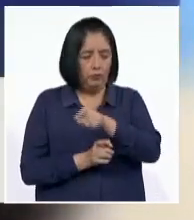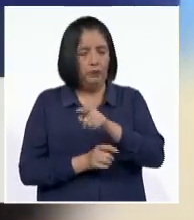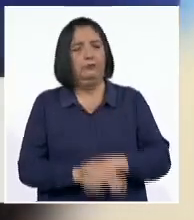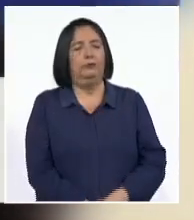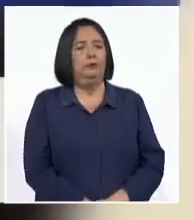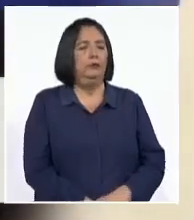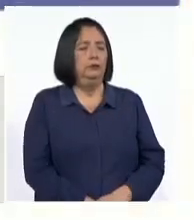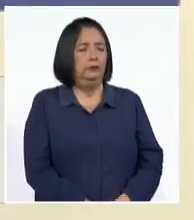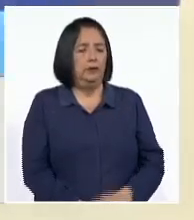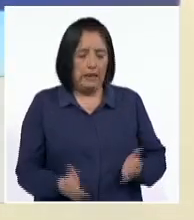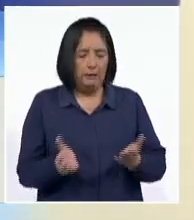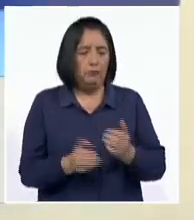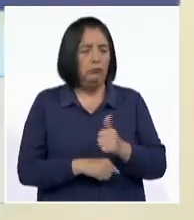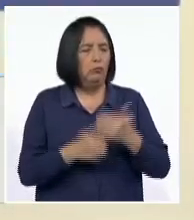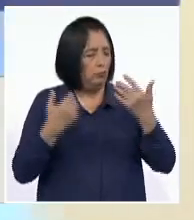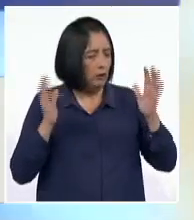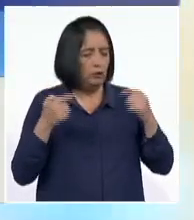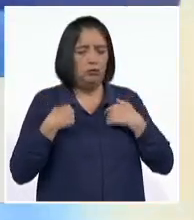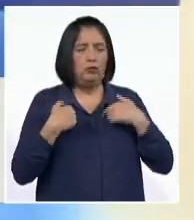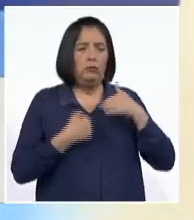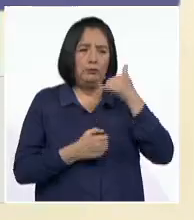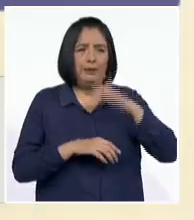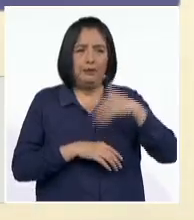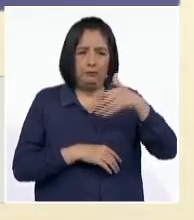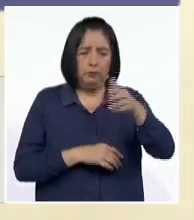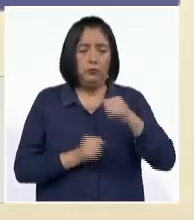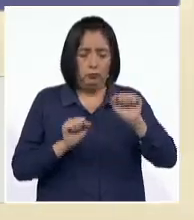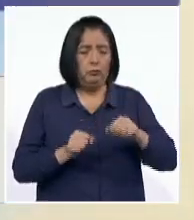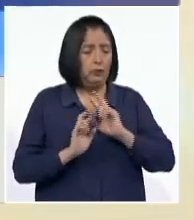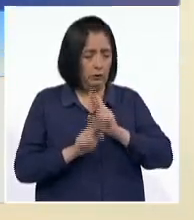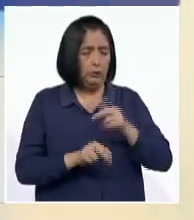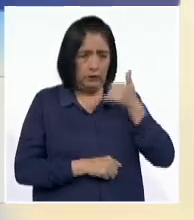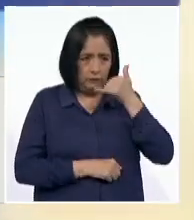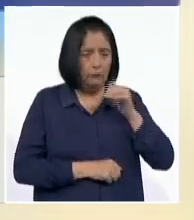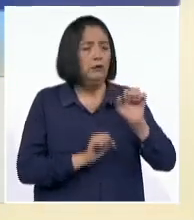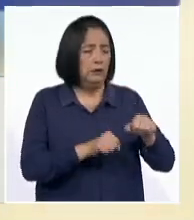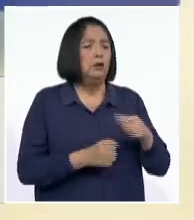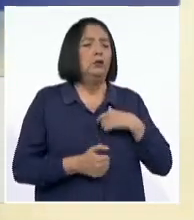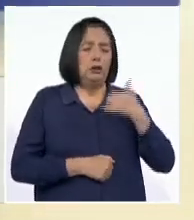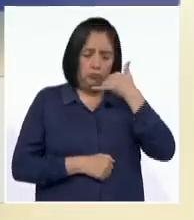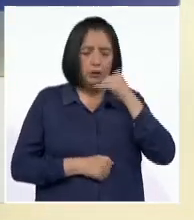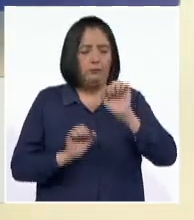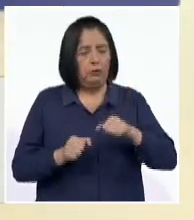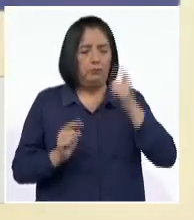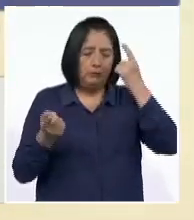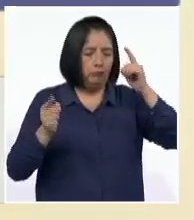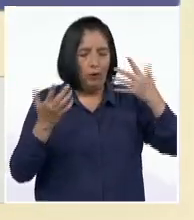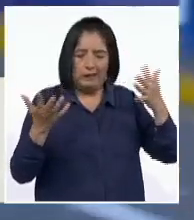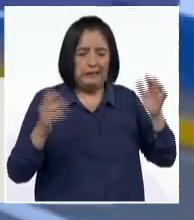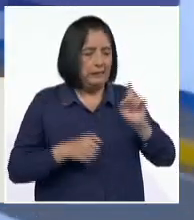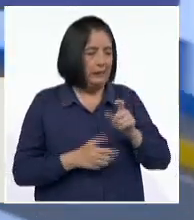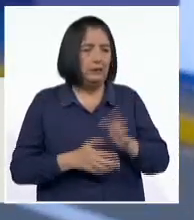Todos. Así que ánimo. Cualquier cosa, igual yo te llamo más tarde. Tú puedes contestar, ¿no? Ya, yo te llamo para coordinar cualquier